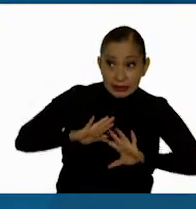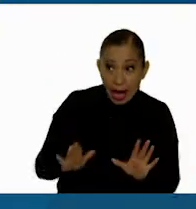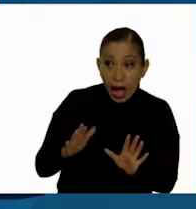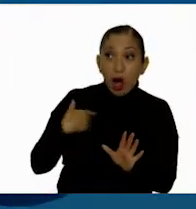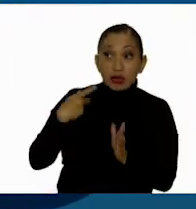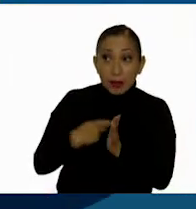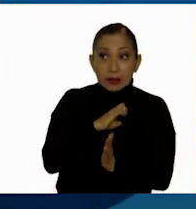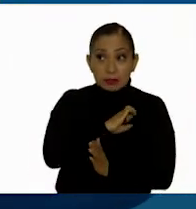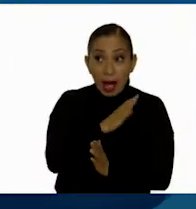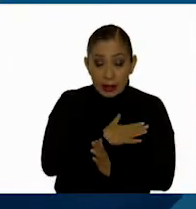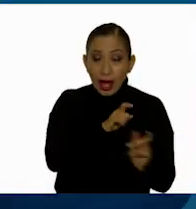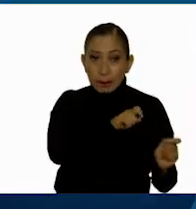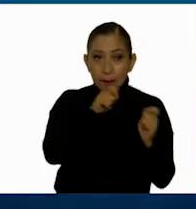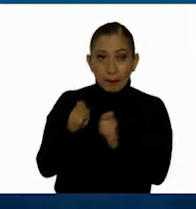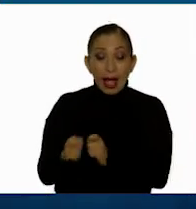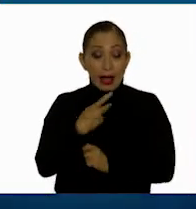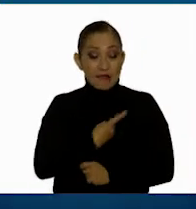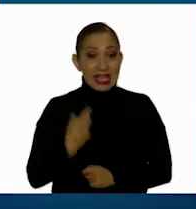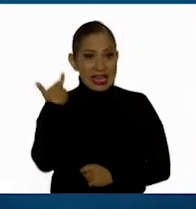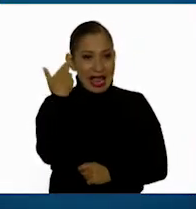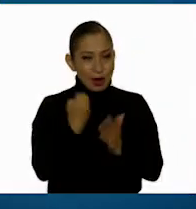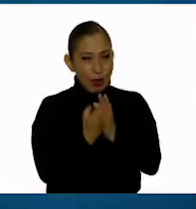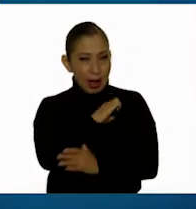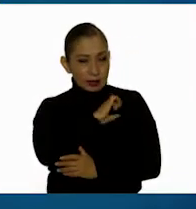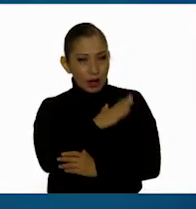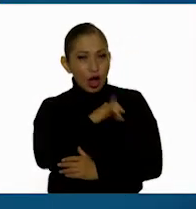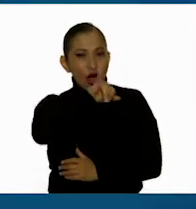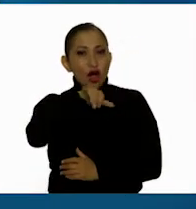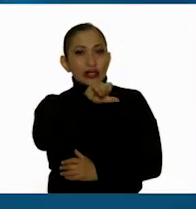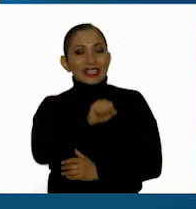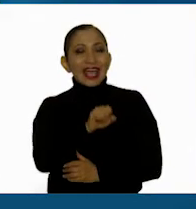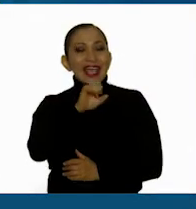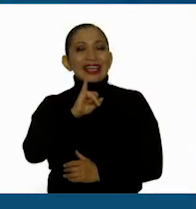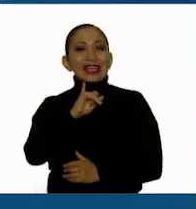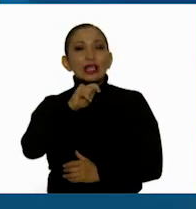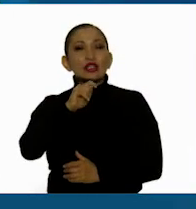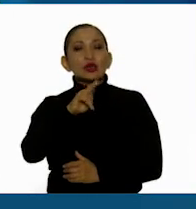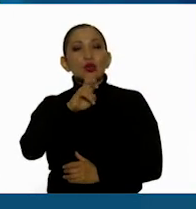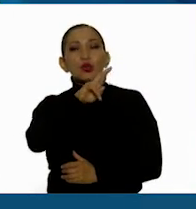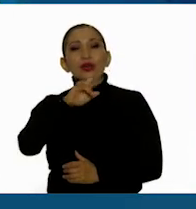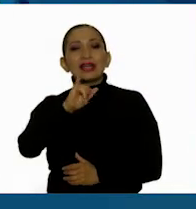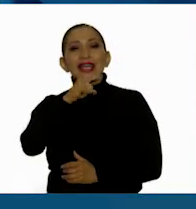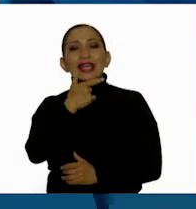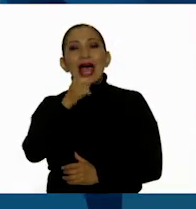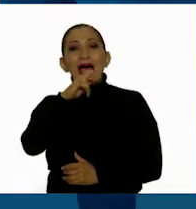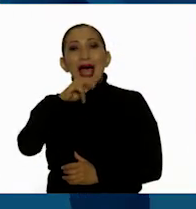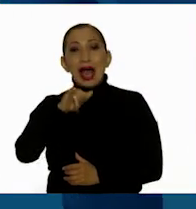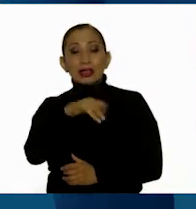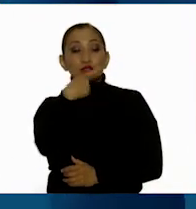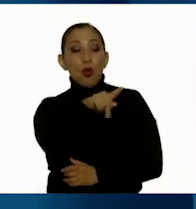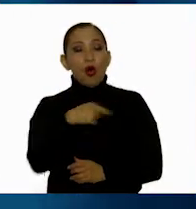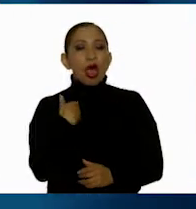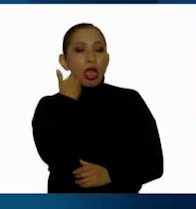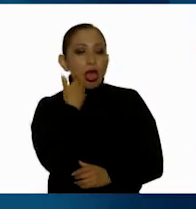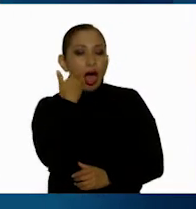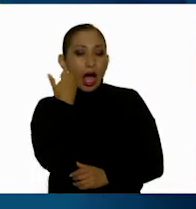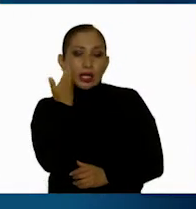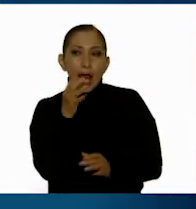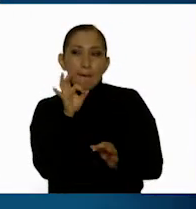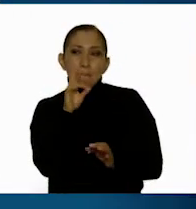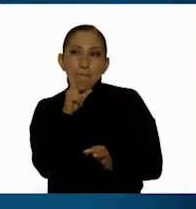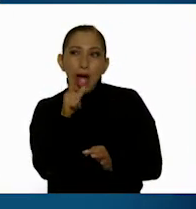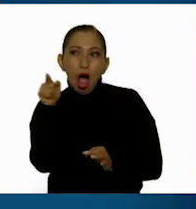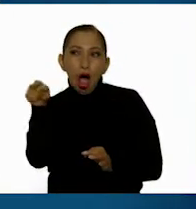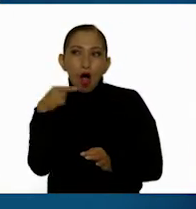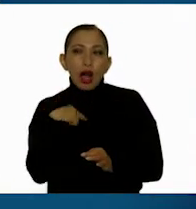trono. El virrey de la Nueva España, José de Iturrigaray, movido por sus propios intereses, parece inclinarse por la